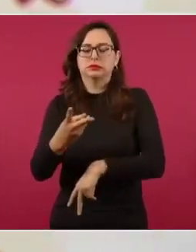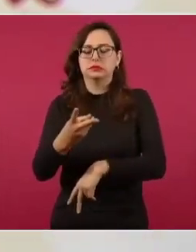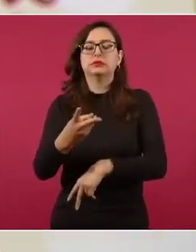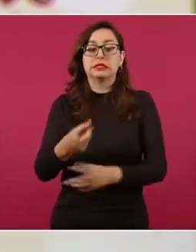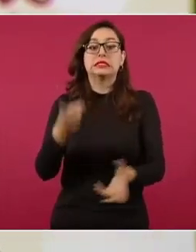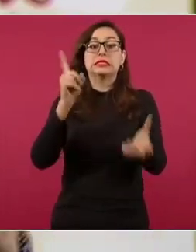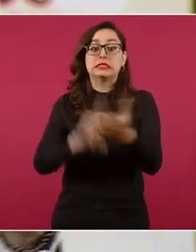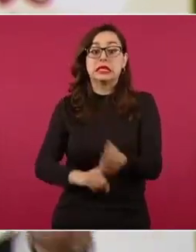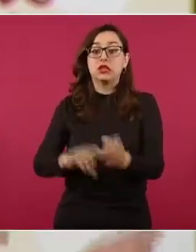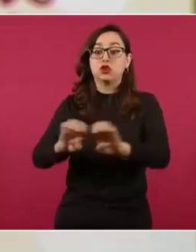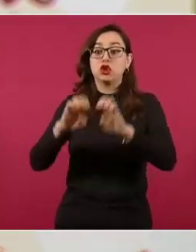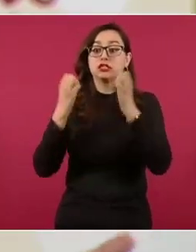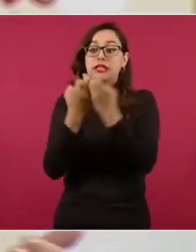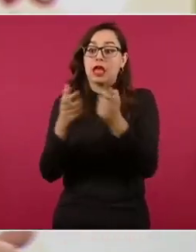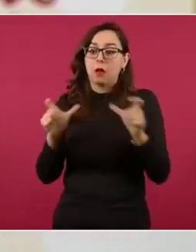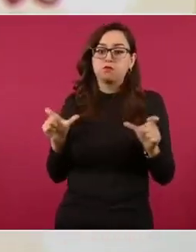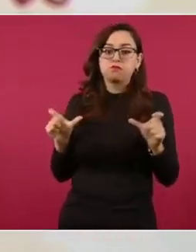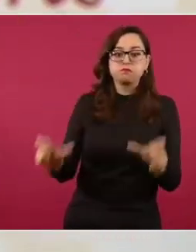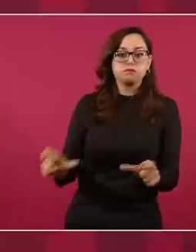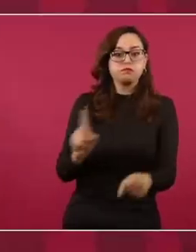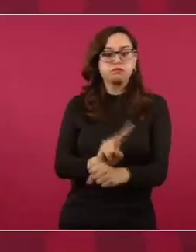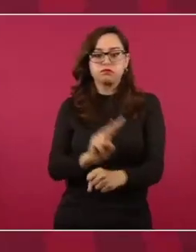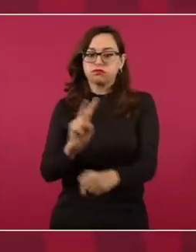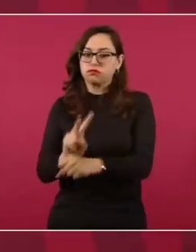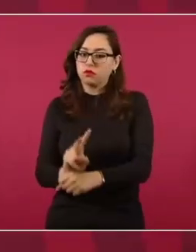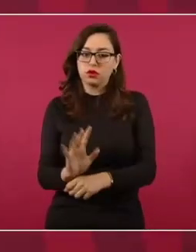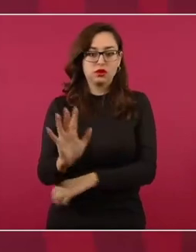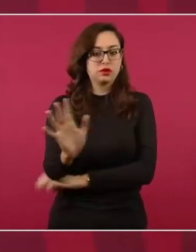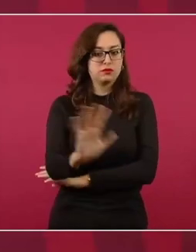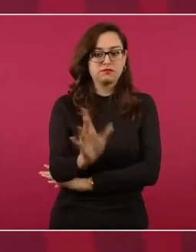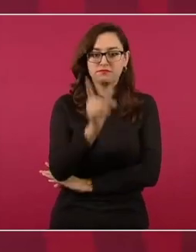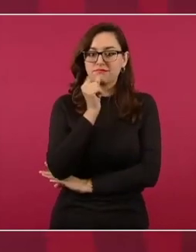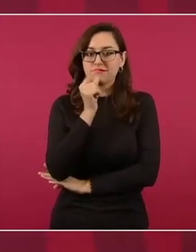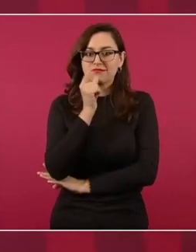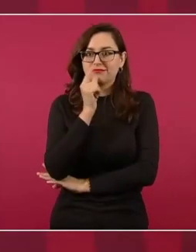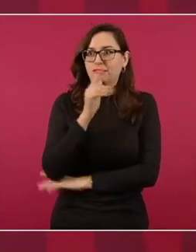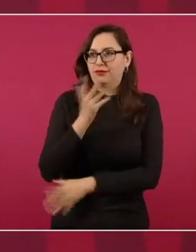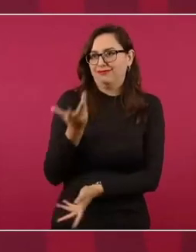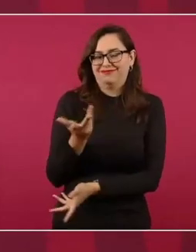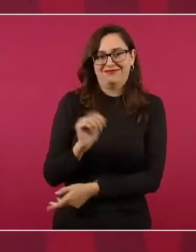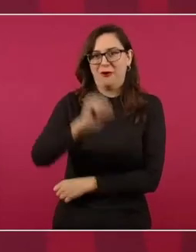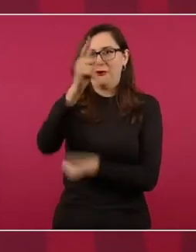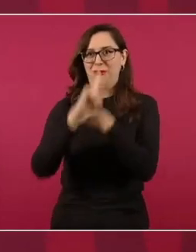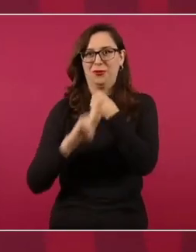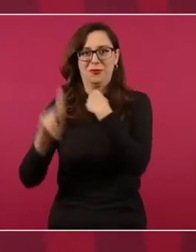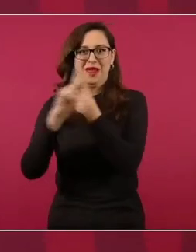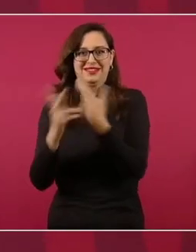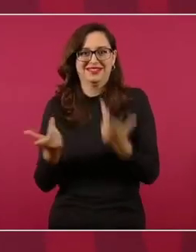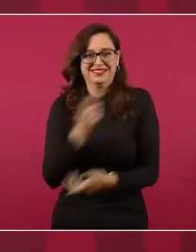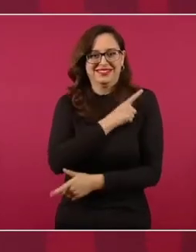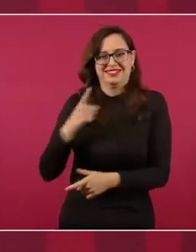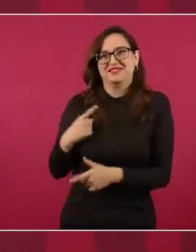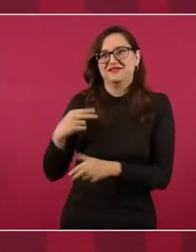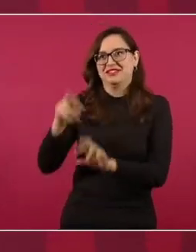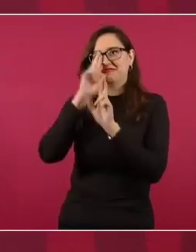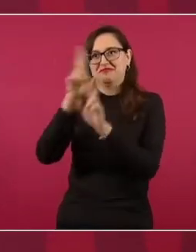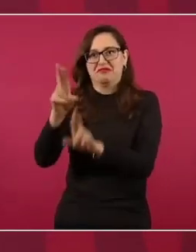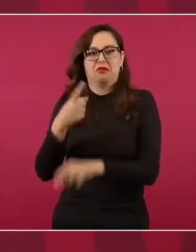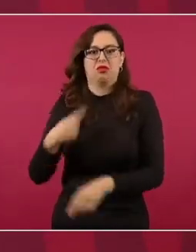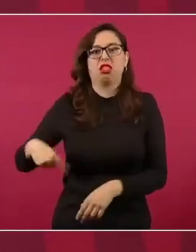Guardia Nacional en otro país ejerciendo funciones de policía, porque no tendríamos esa posibilidad, sería